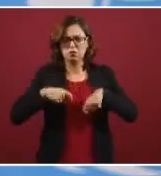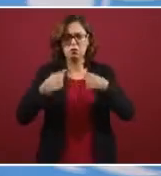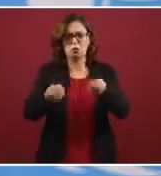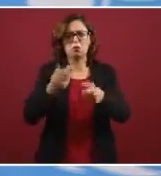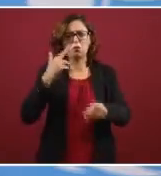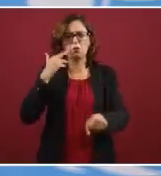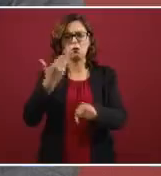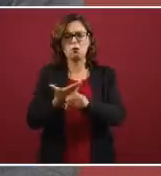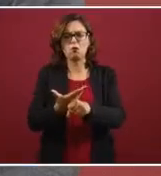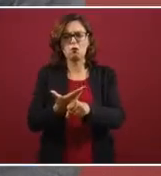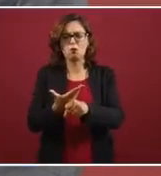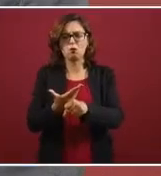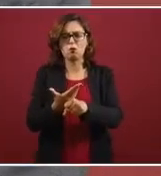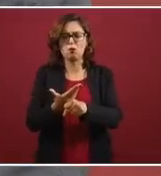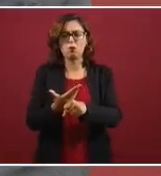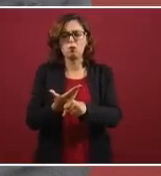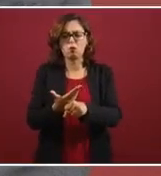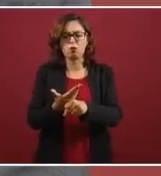lo están viendo